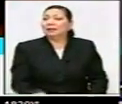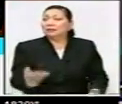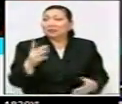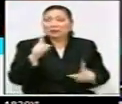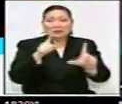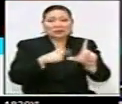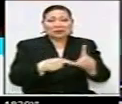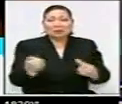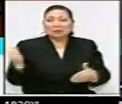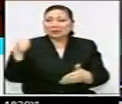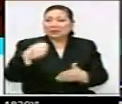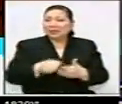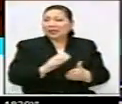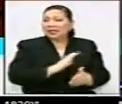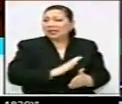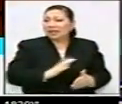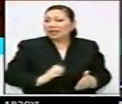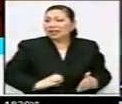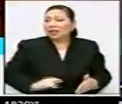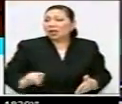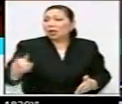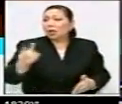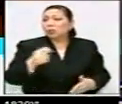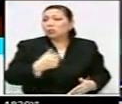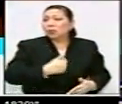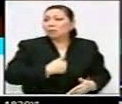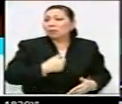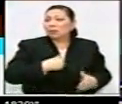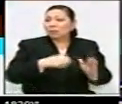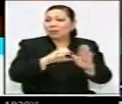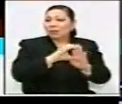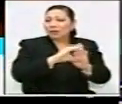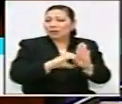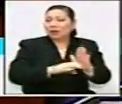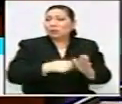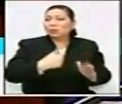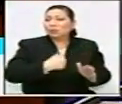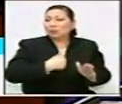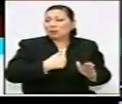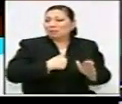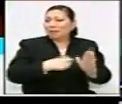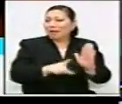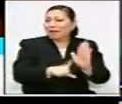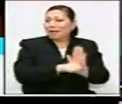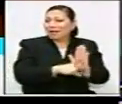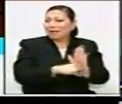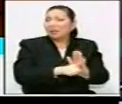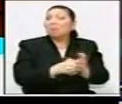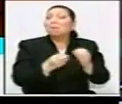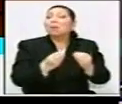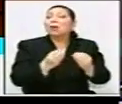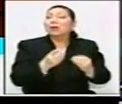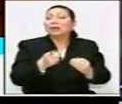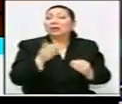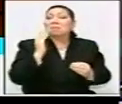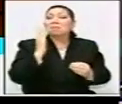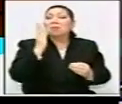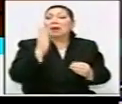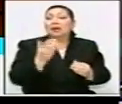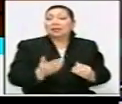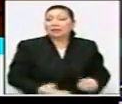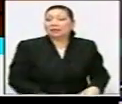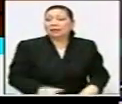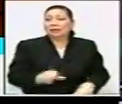Luminoso va a destruir al Estado utilizando su propia constitución y sus propias leyes. ¿Por qué? Porque son dictadas por